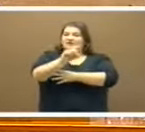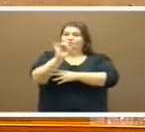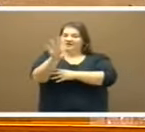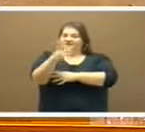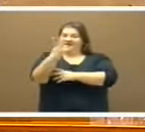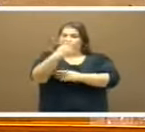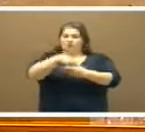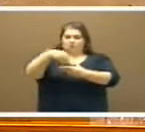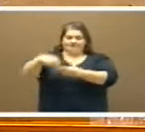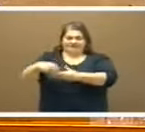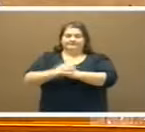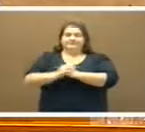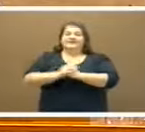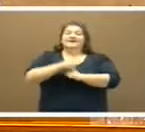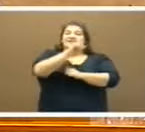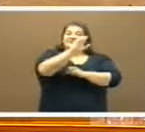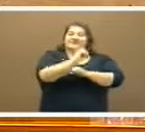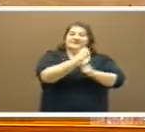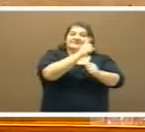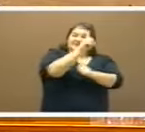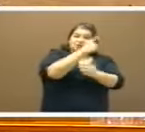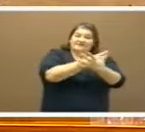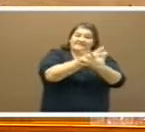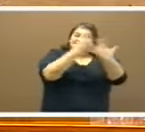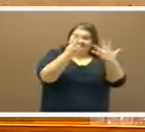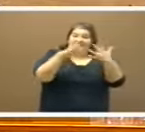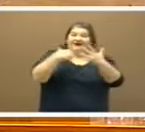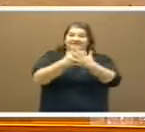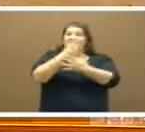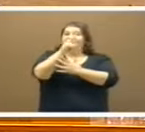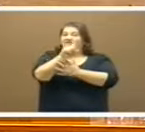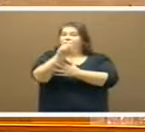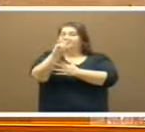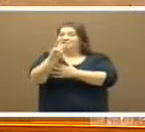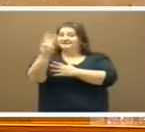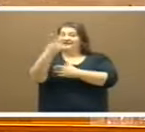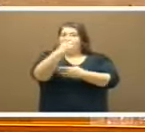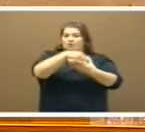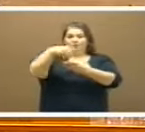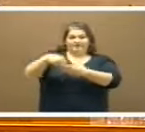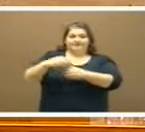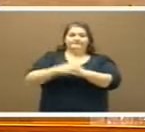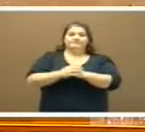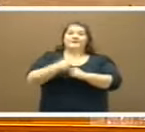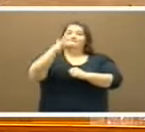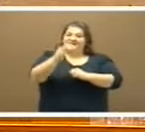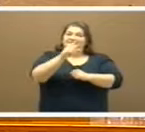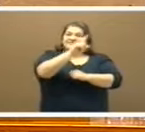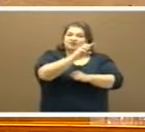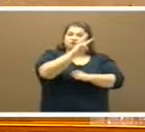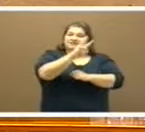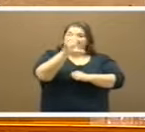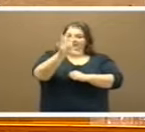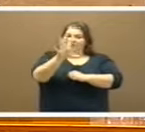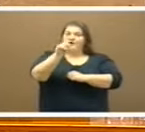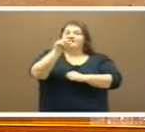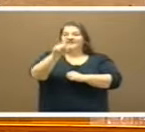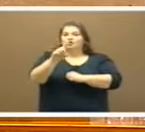ambas incluidas, entre la 117 y la 133, ambas incluidas, más la 135